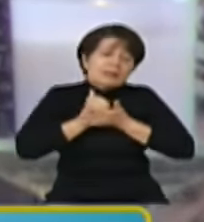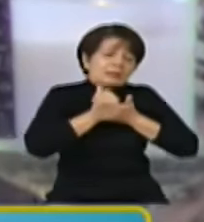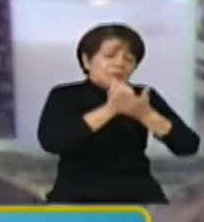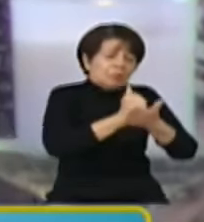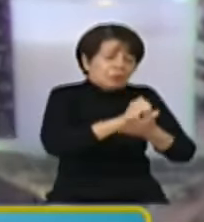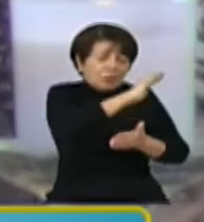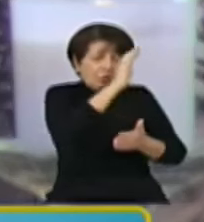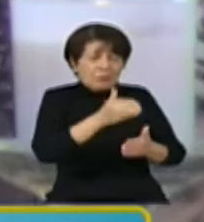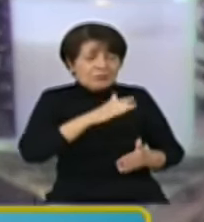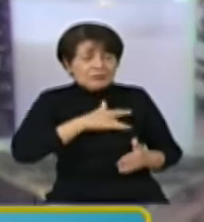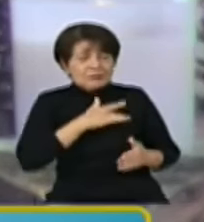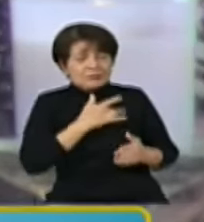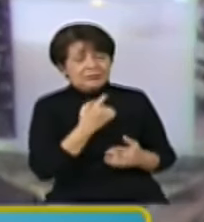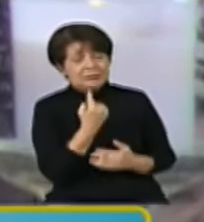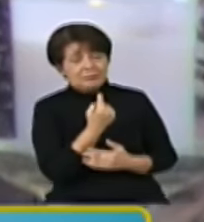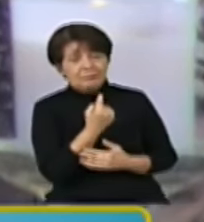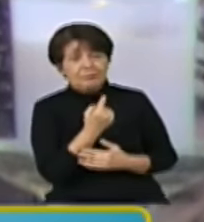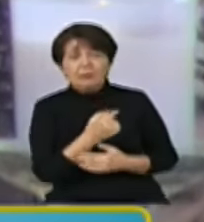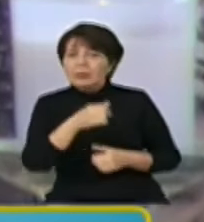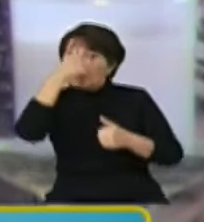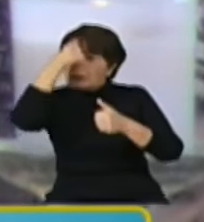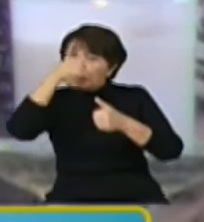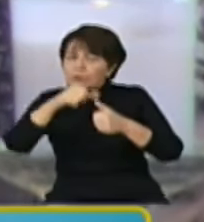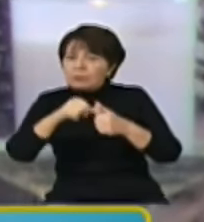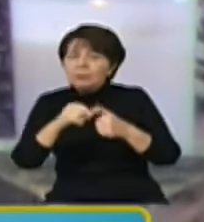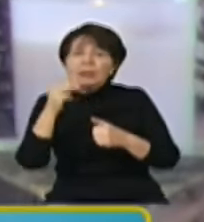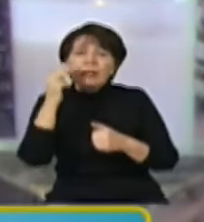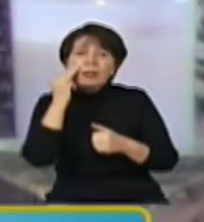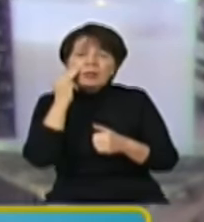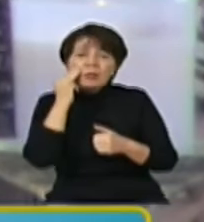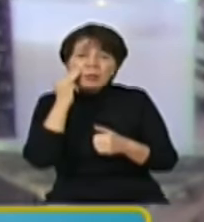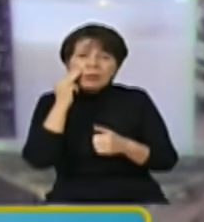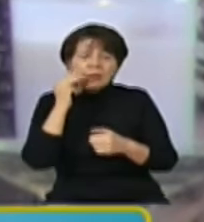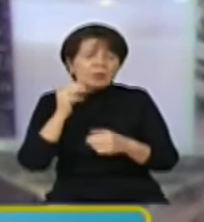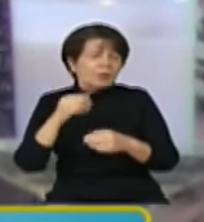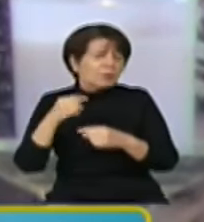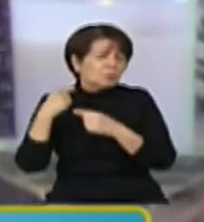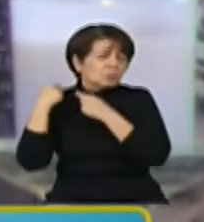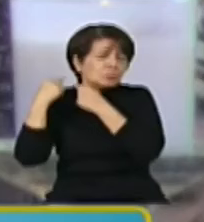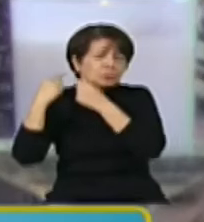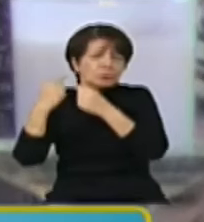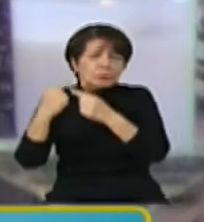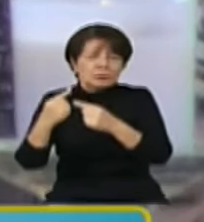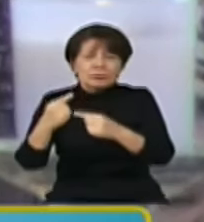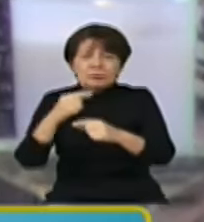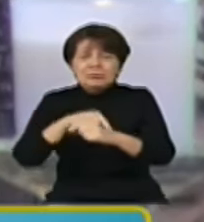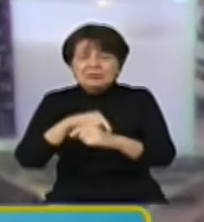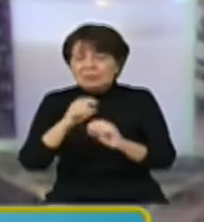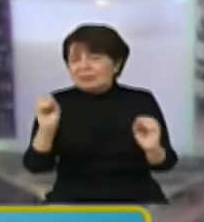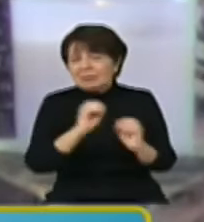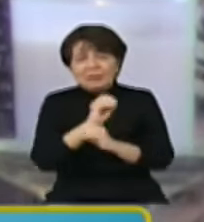No olvides nunca a esas madres que hace tiempo no pueden abrazar a sus hijos porque un